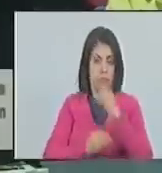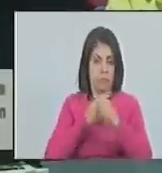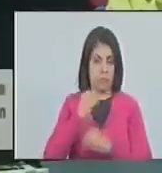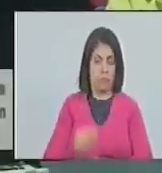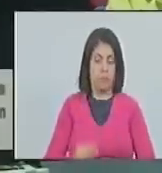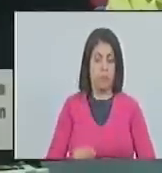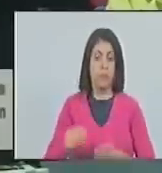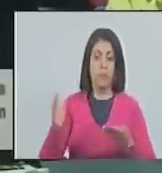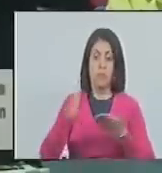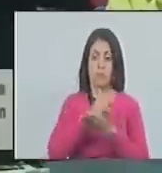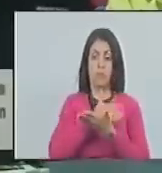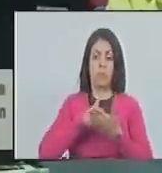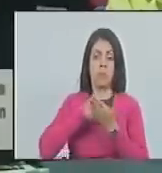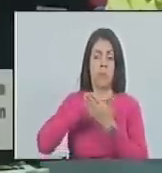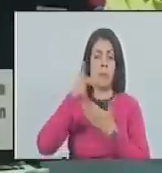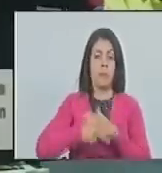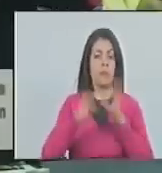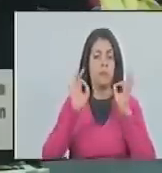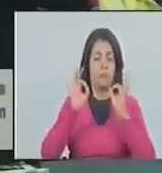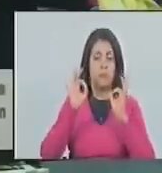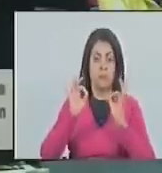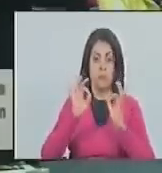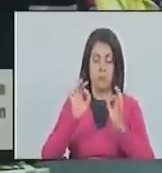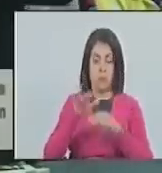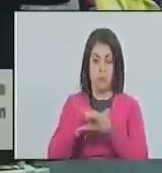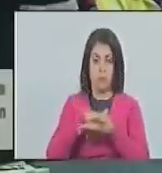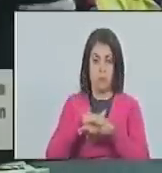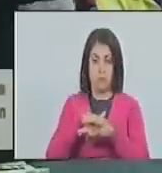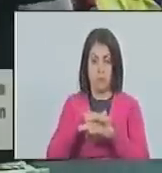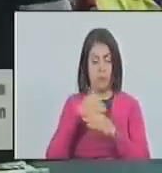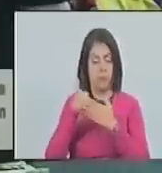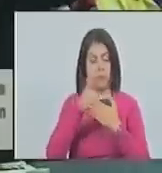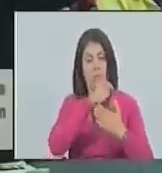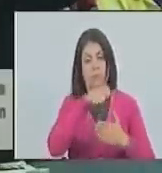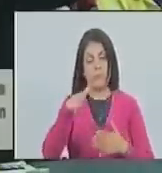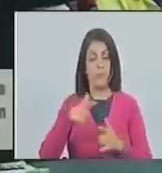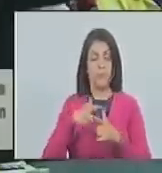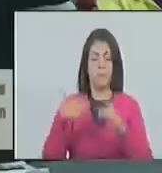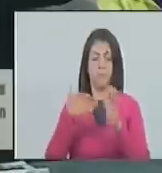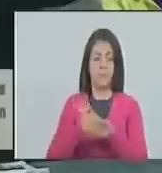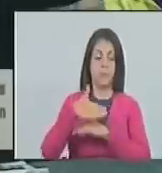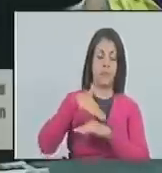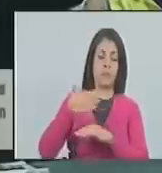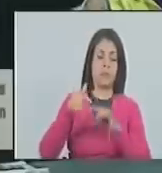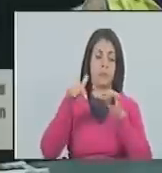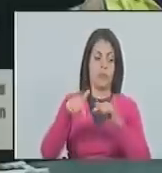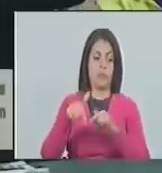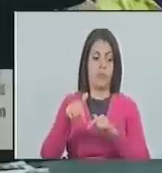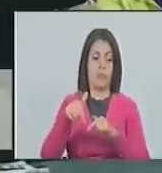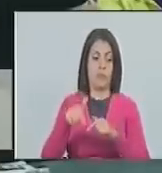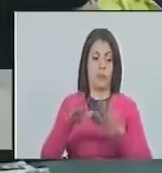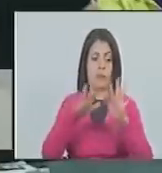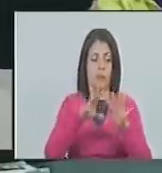una misión, un plan especial para cedular a los venezolanos. Y nada más y nada menos,